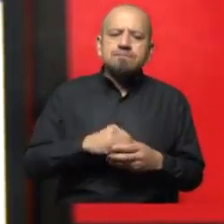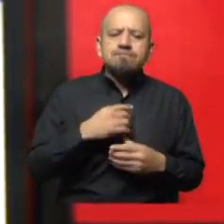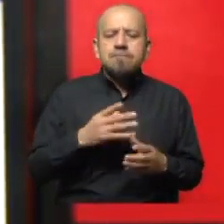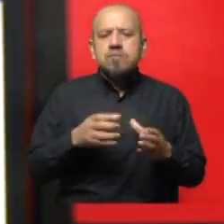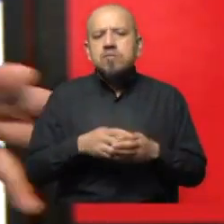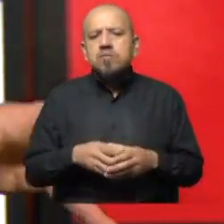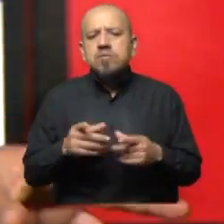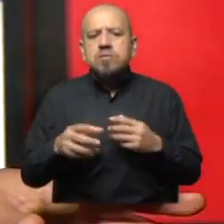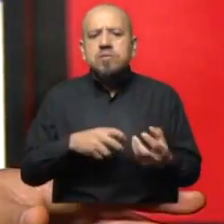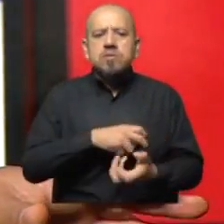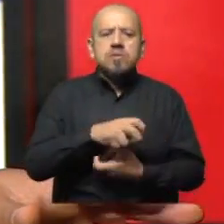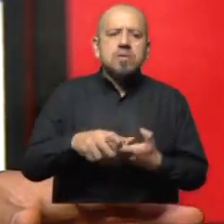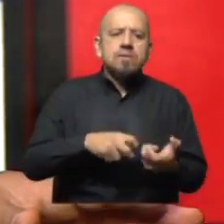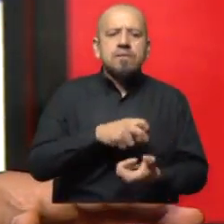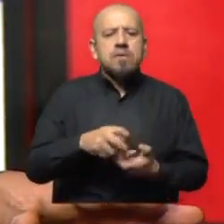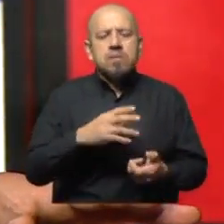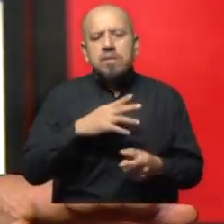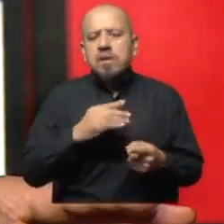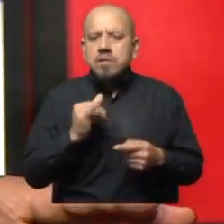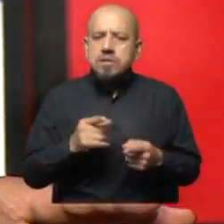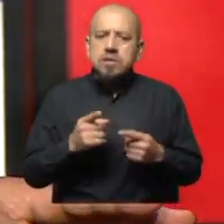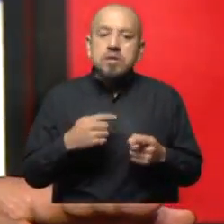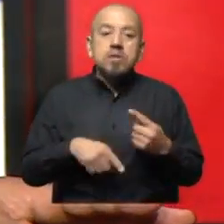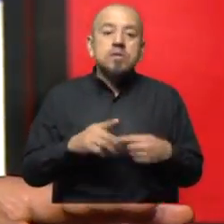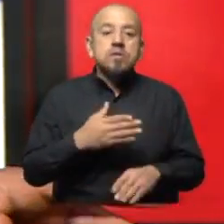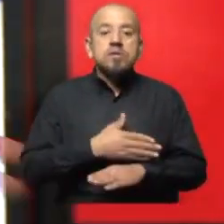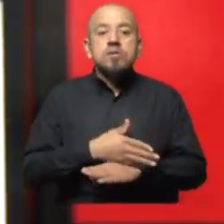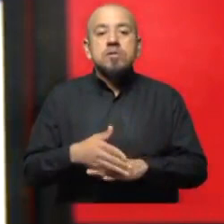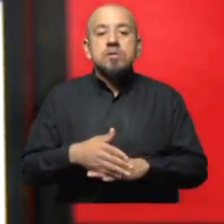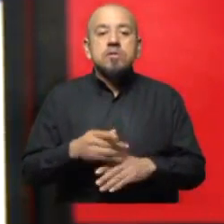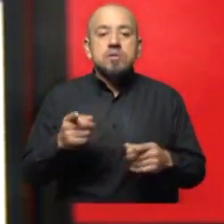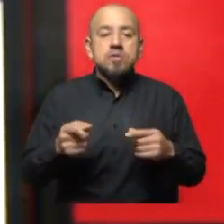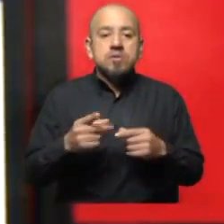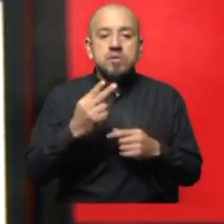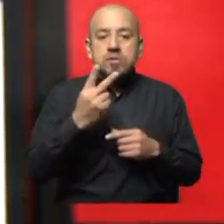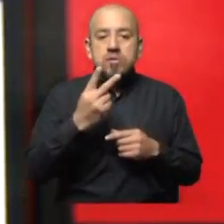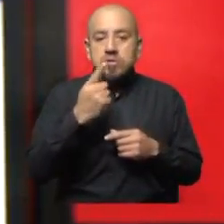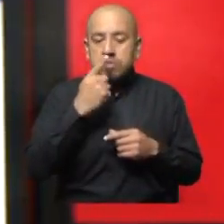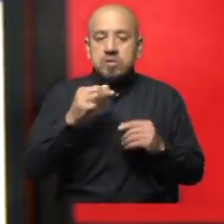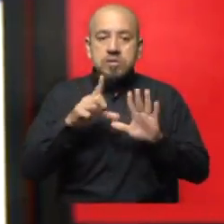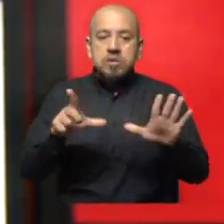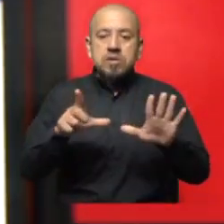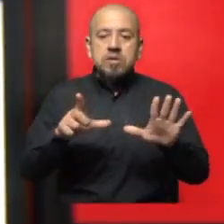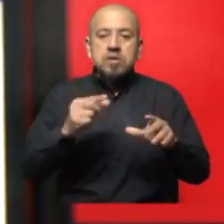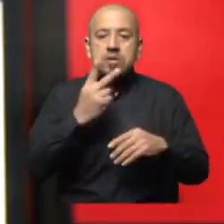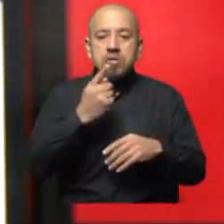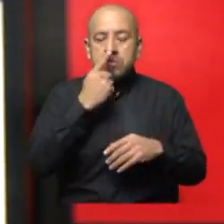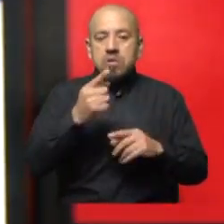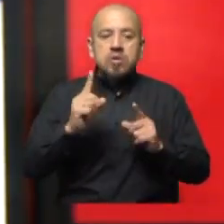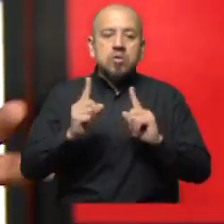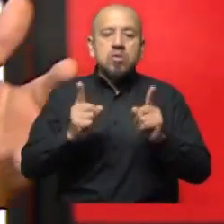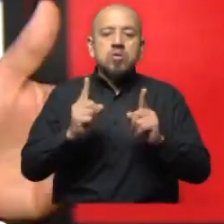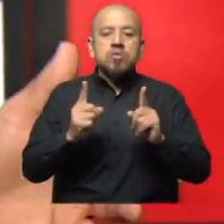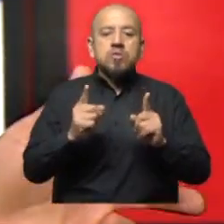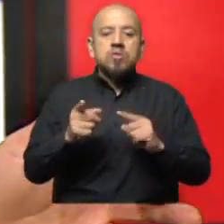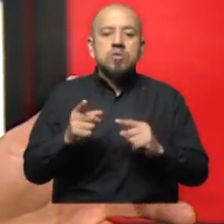algunas algunos conflictos viste y después el próximo esos 2007 después 2011 pasan 4